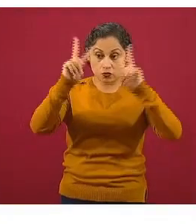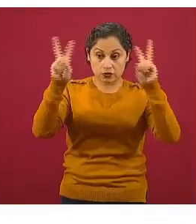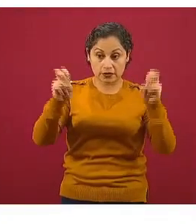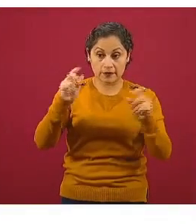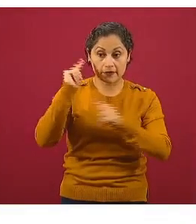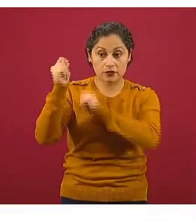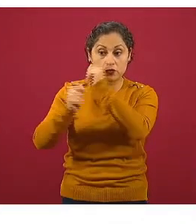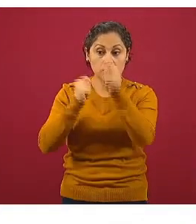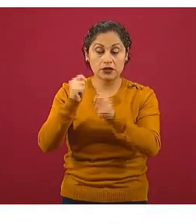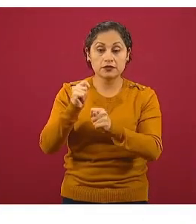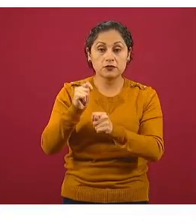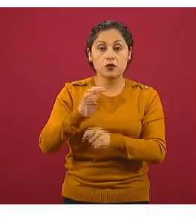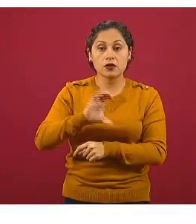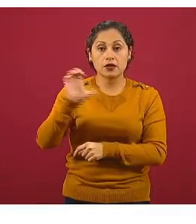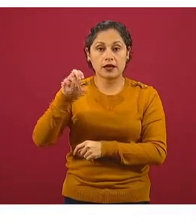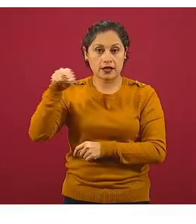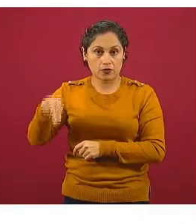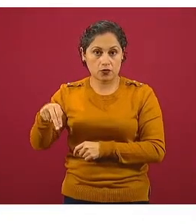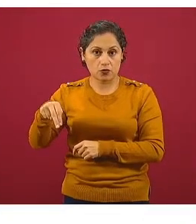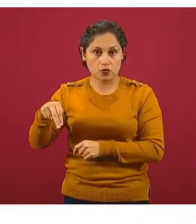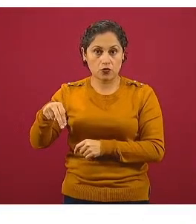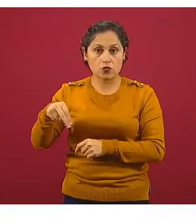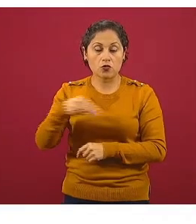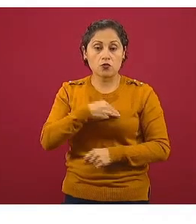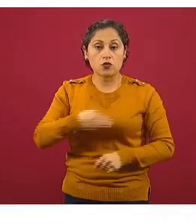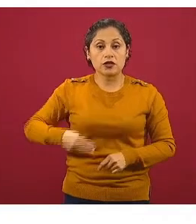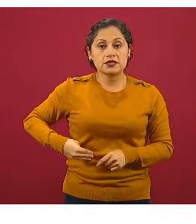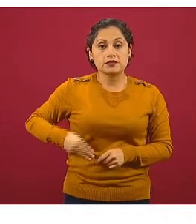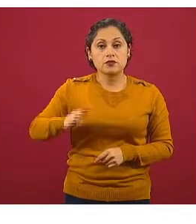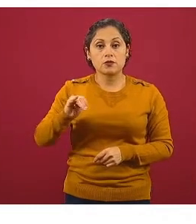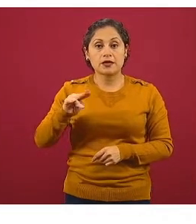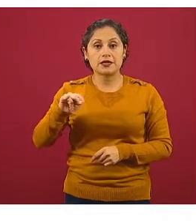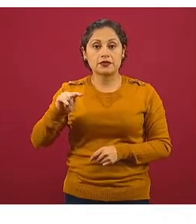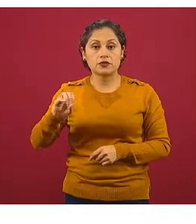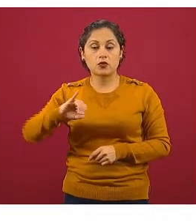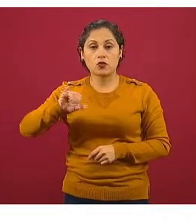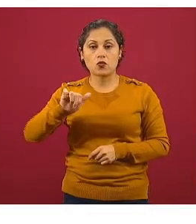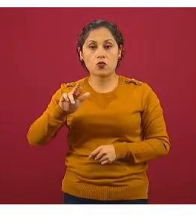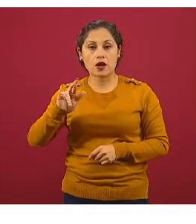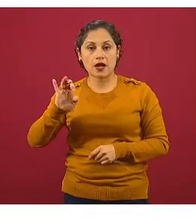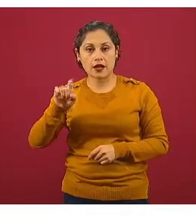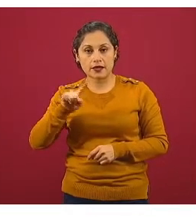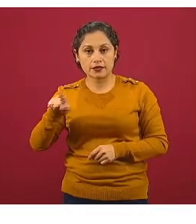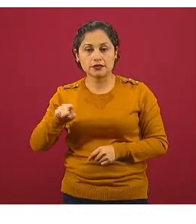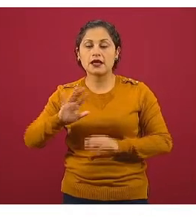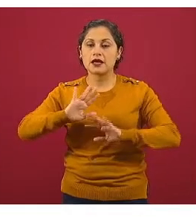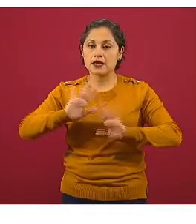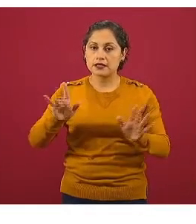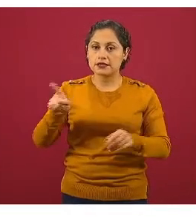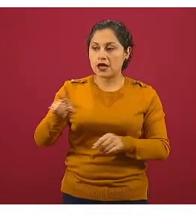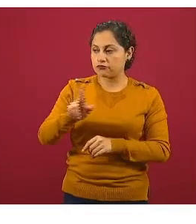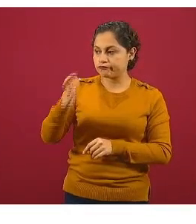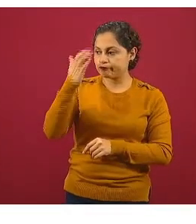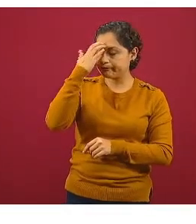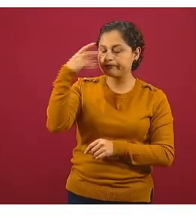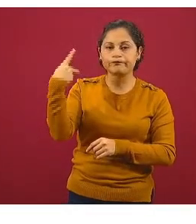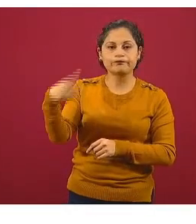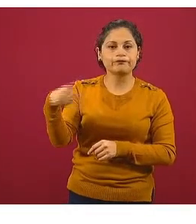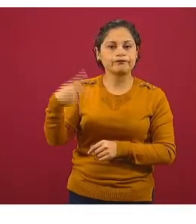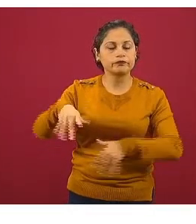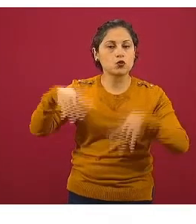Cancún, el municipio Benito Juárez, ya hemos reconocido el gran esfuerzo del pueblo quintanarroense, de